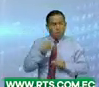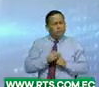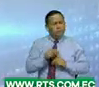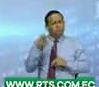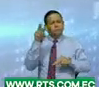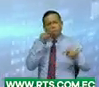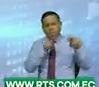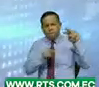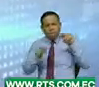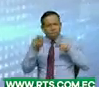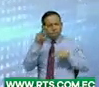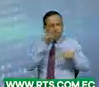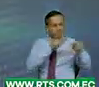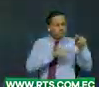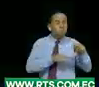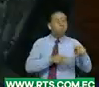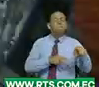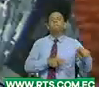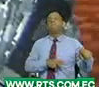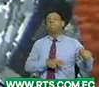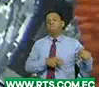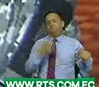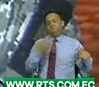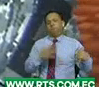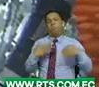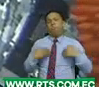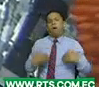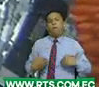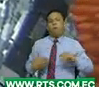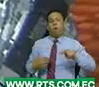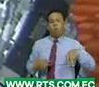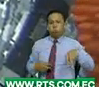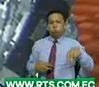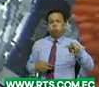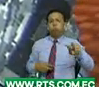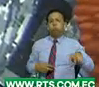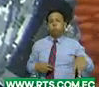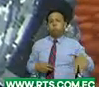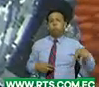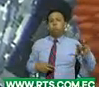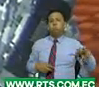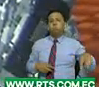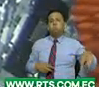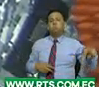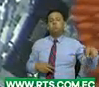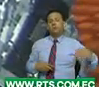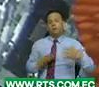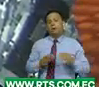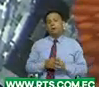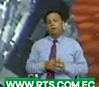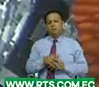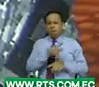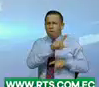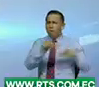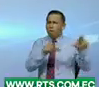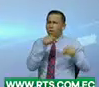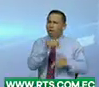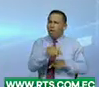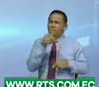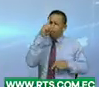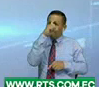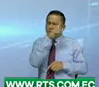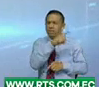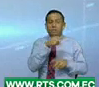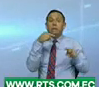rescate por parte del boe las condiciones del terreno del lugar donde donde ingresamos son bastante complicados denis era